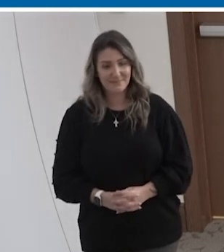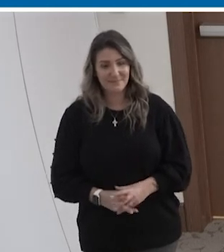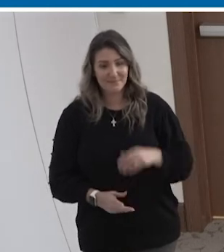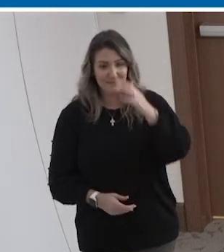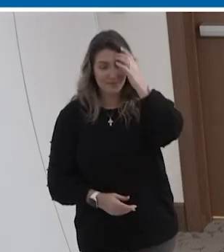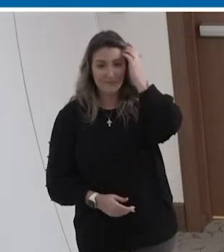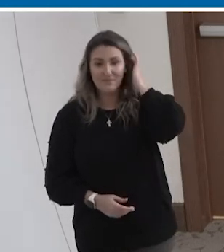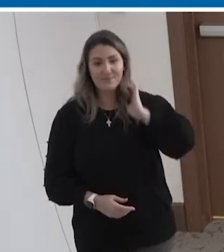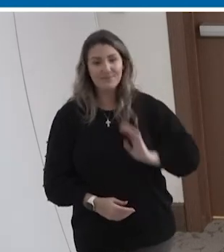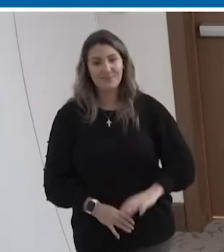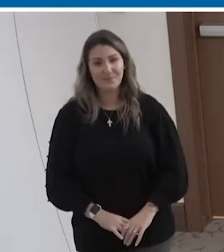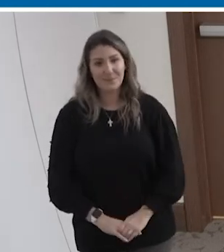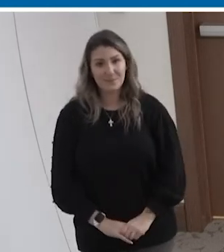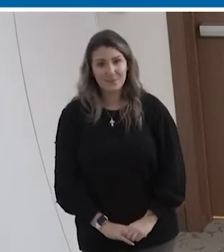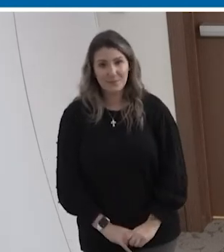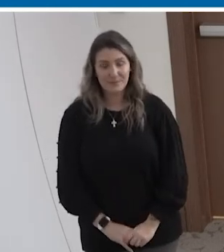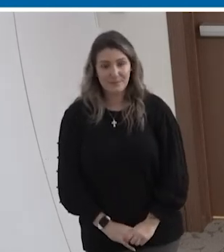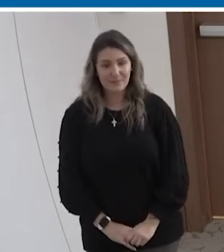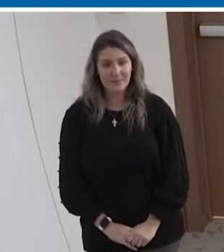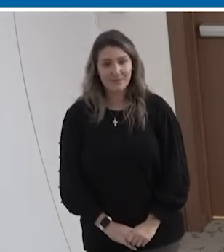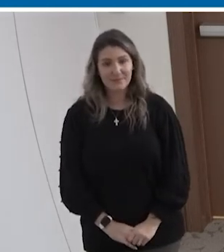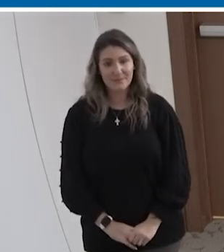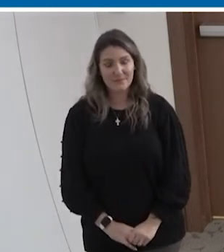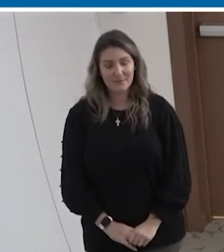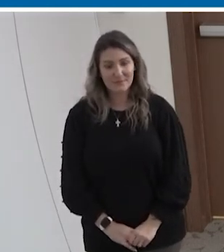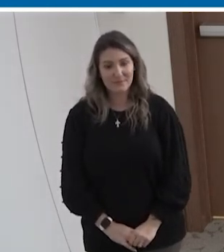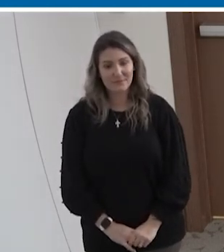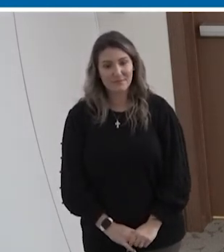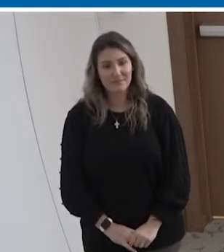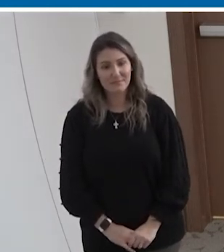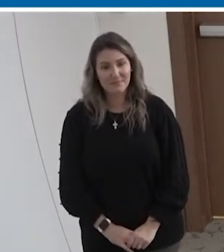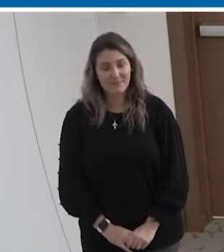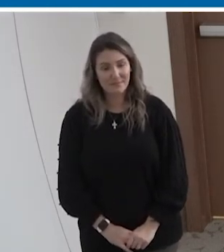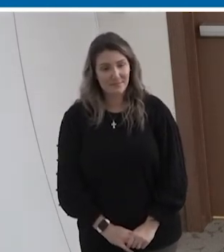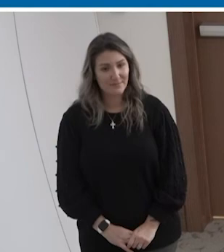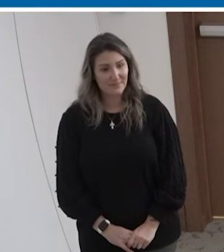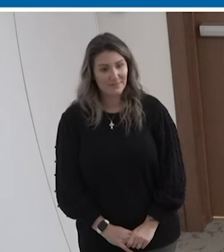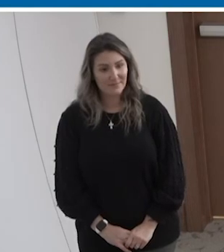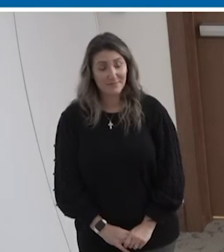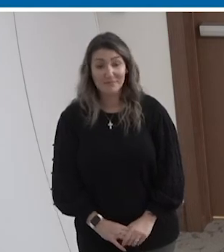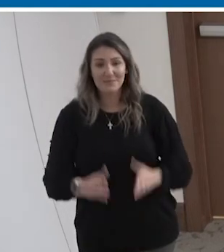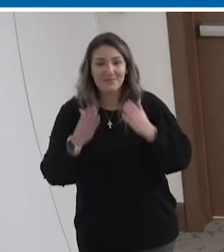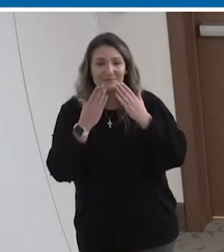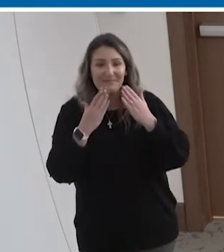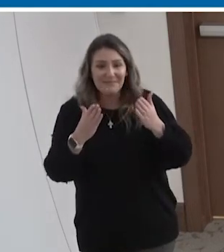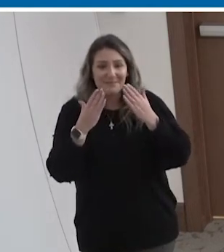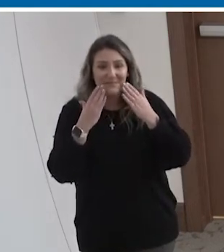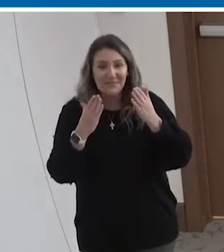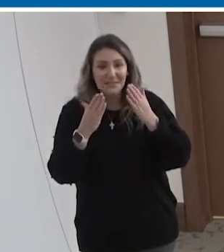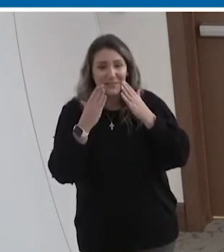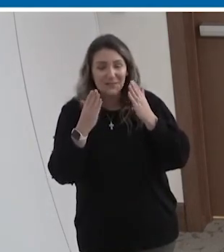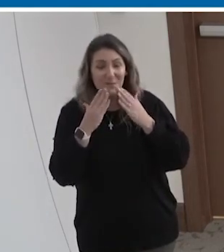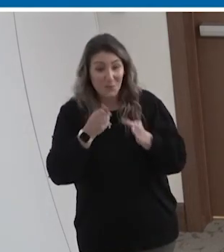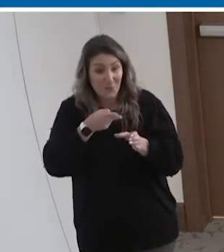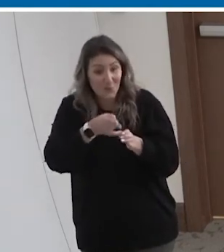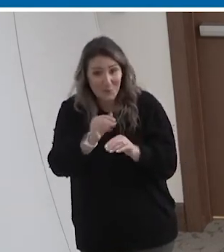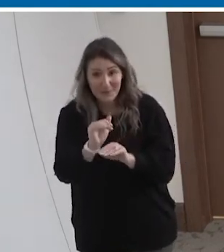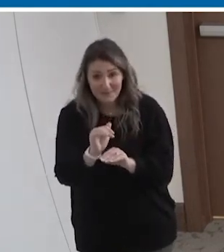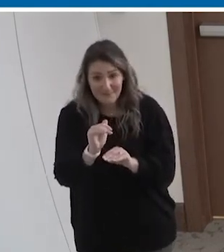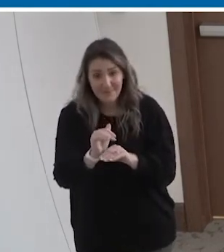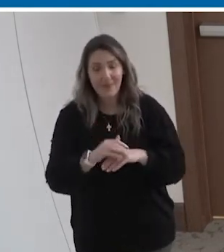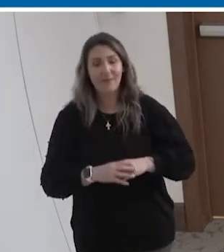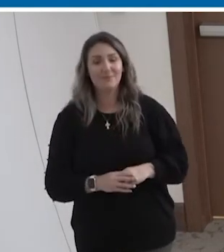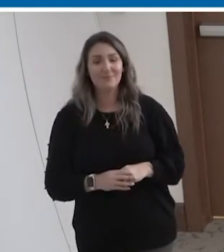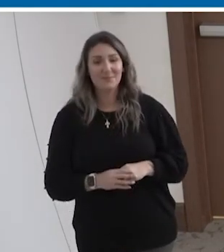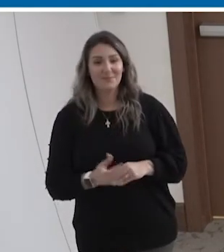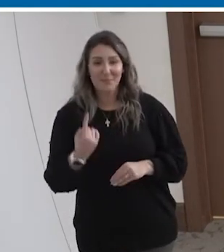presentación. ¿Quiere darnos unas últimas palabras? Thank you for joining us tonight, and